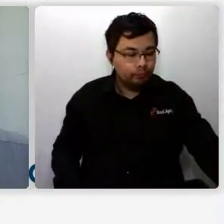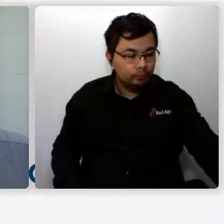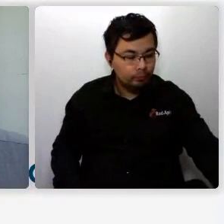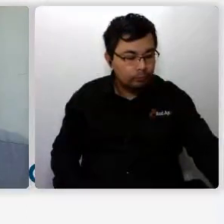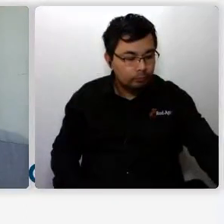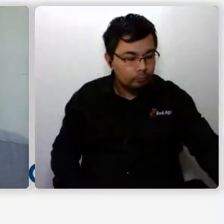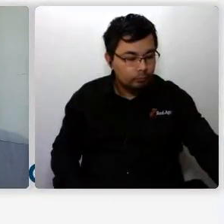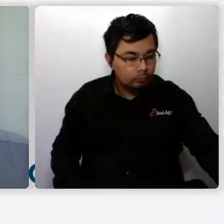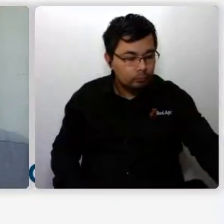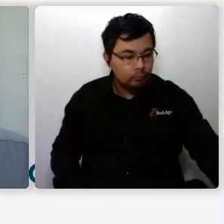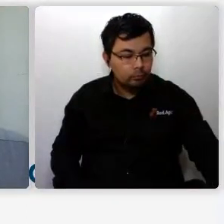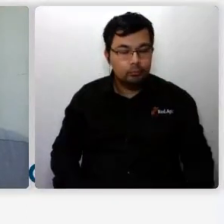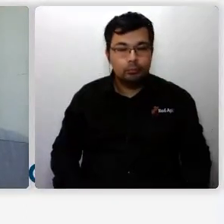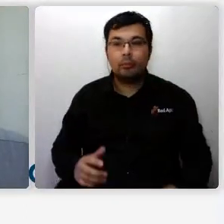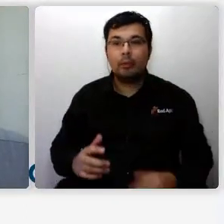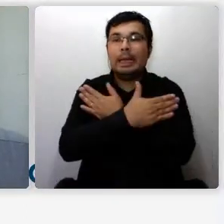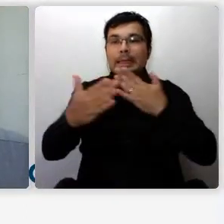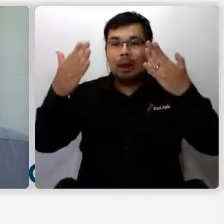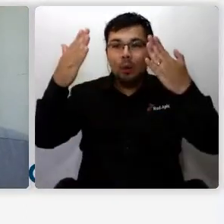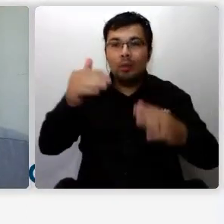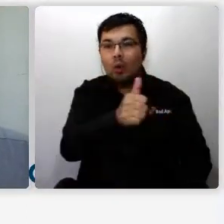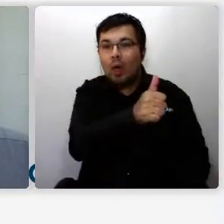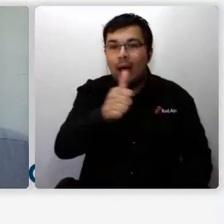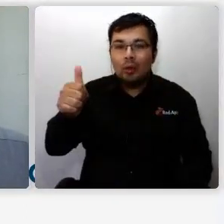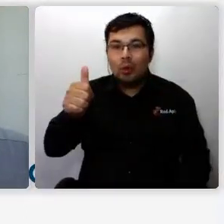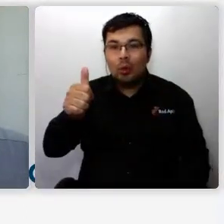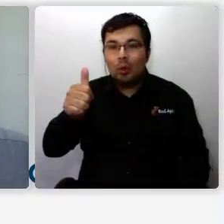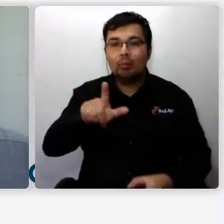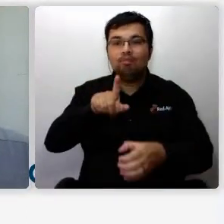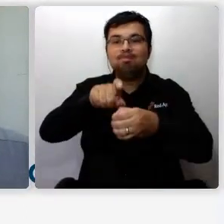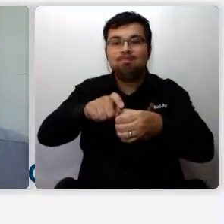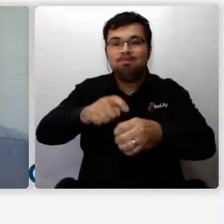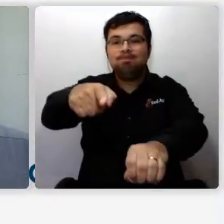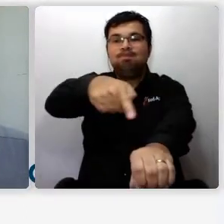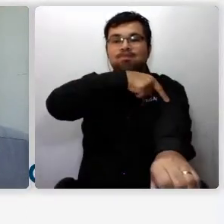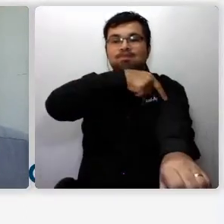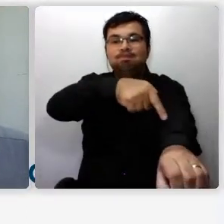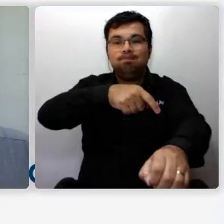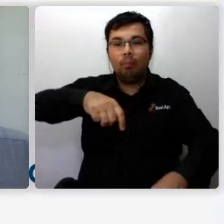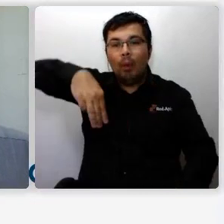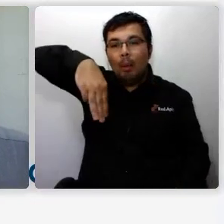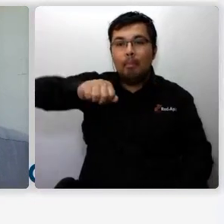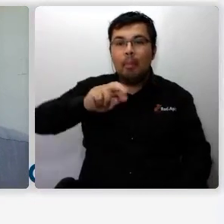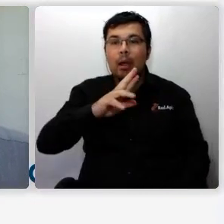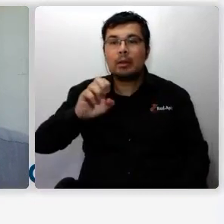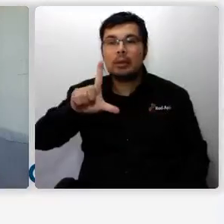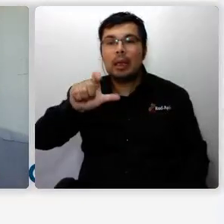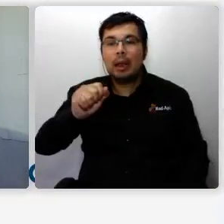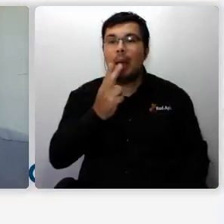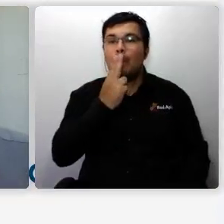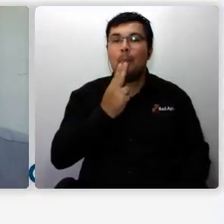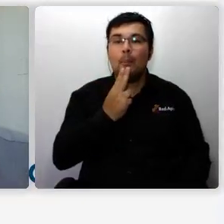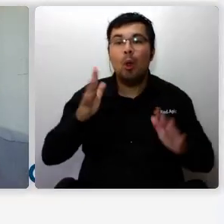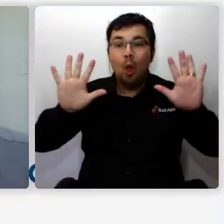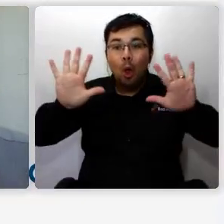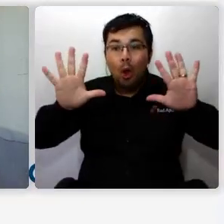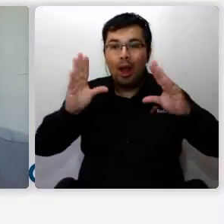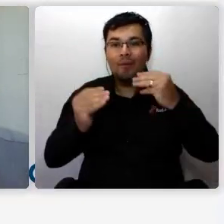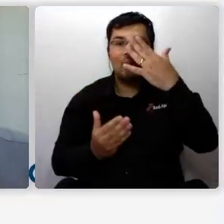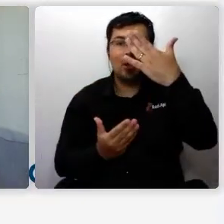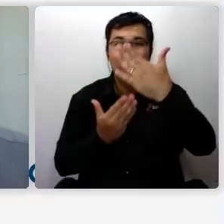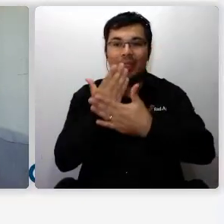conectando a lo largo y ancho de nuestro país. Marcela Pérez dice: hola, muy buenos días desde Puerto Montt. Aquí, atenta. Dedito para arriba para